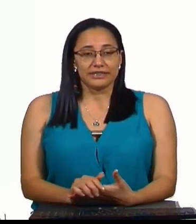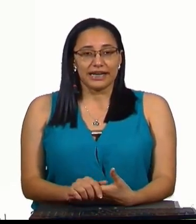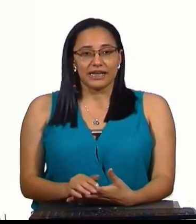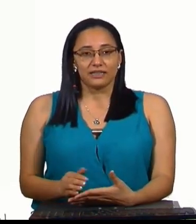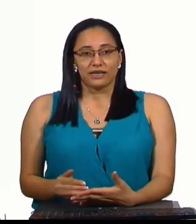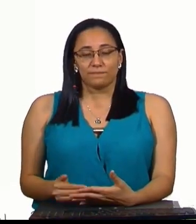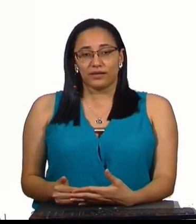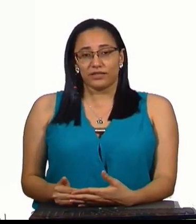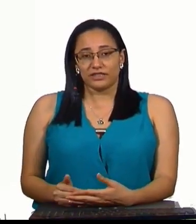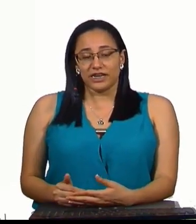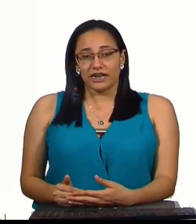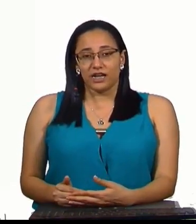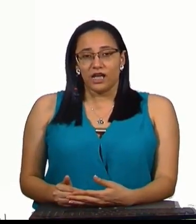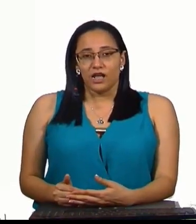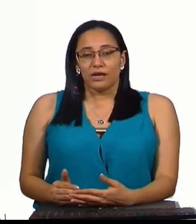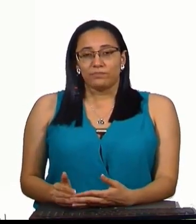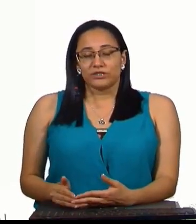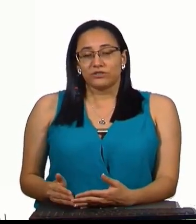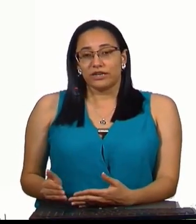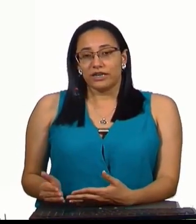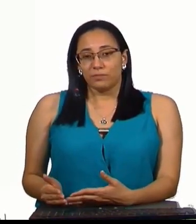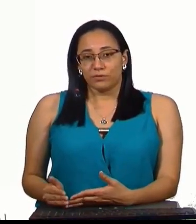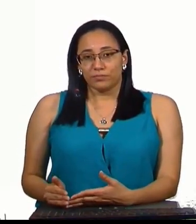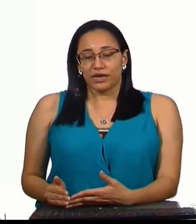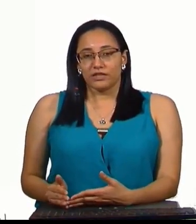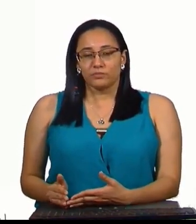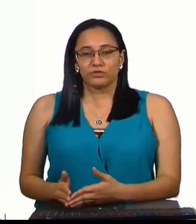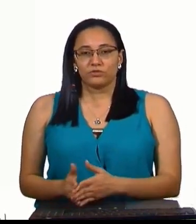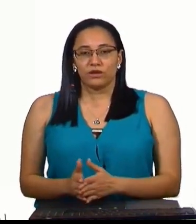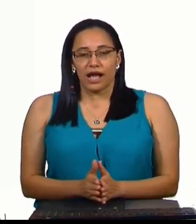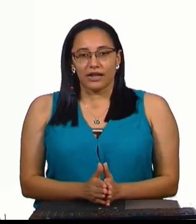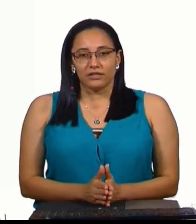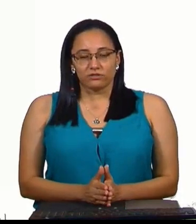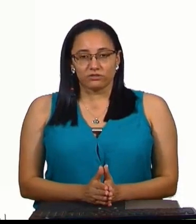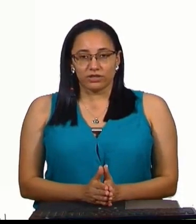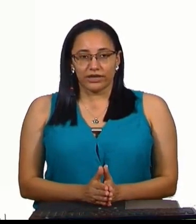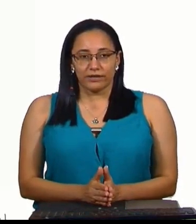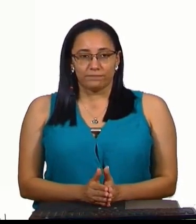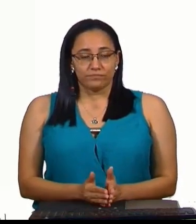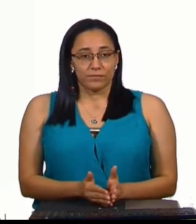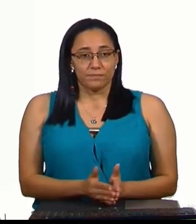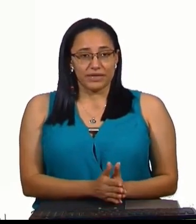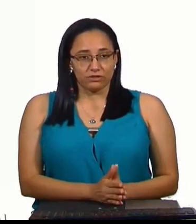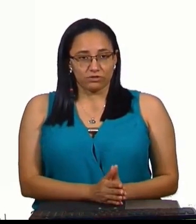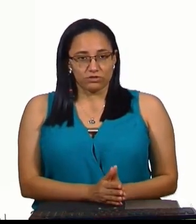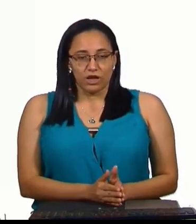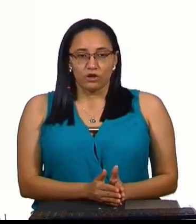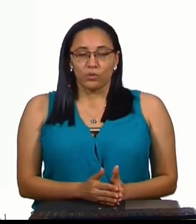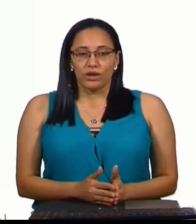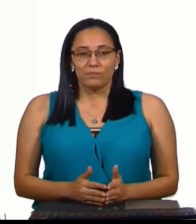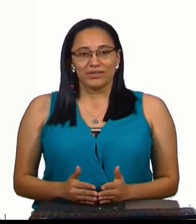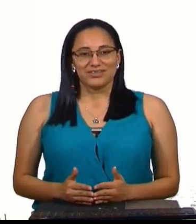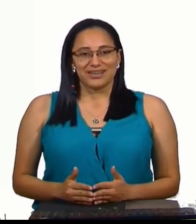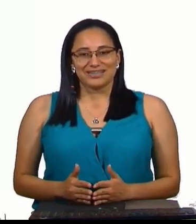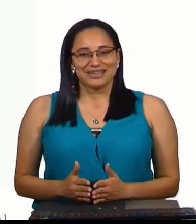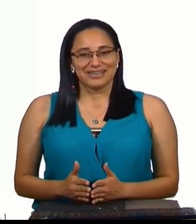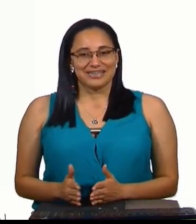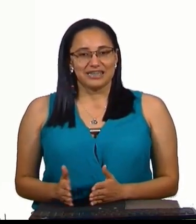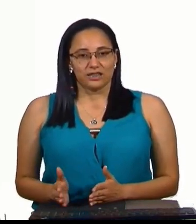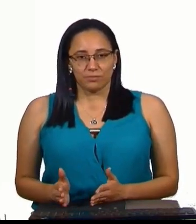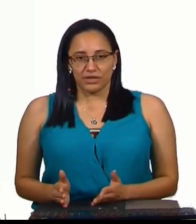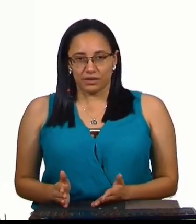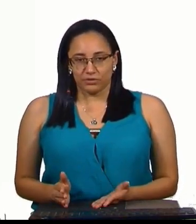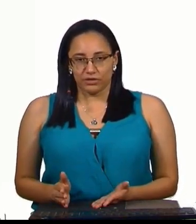pueden llegar a dañar las personas y las propiedades por sus altos vientos, los cuales pueden llegar